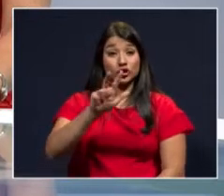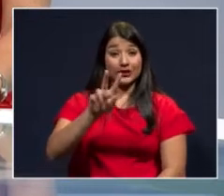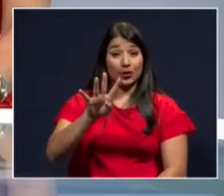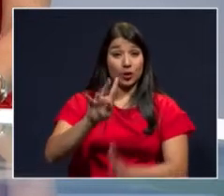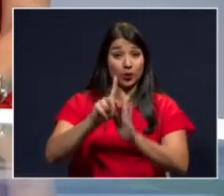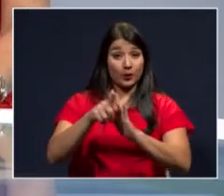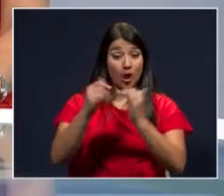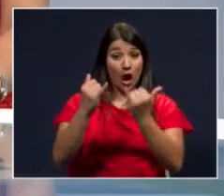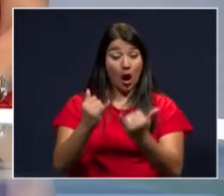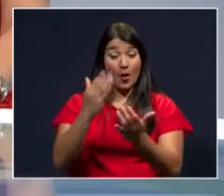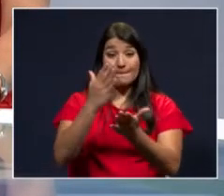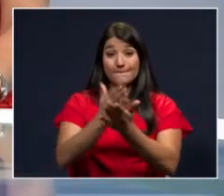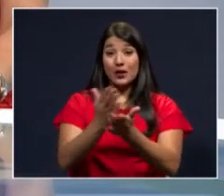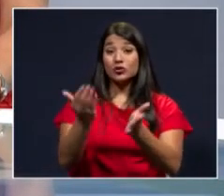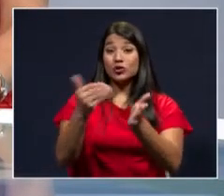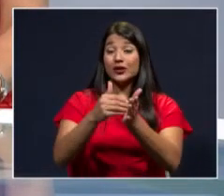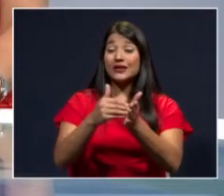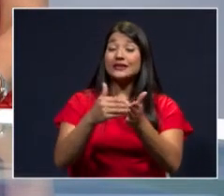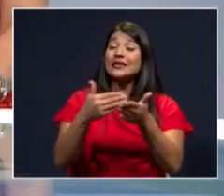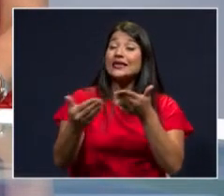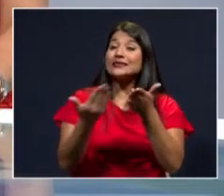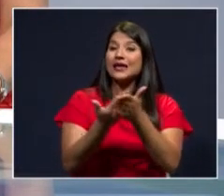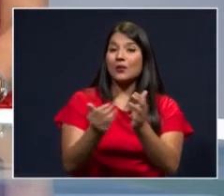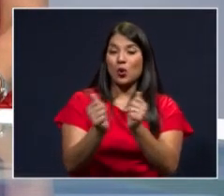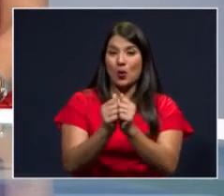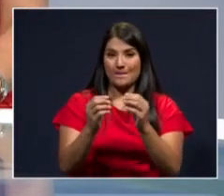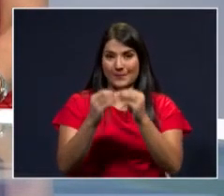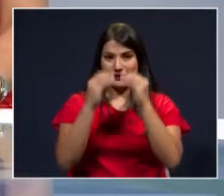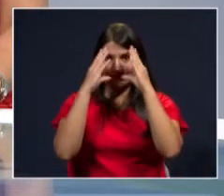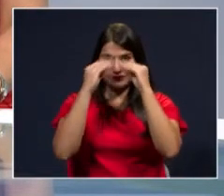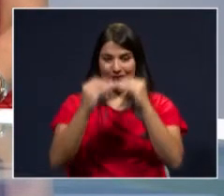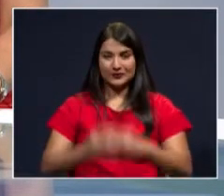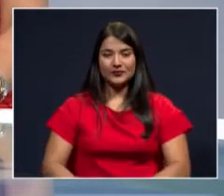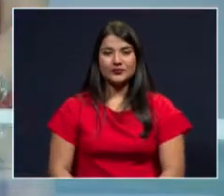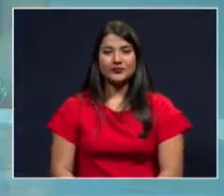8:34 minutos, vamos a hacer una nueva pausa y enseguida regresamos con más información.